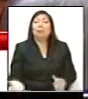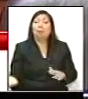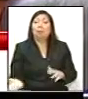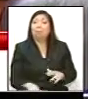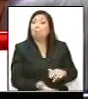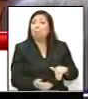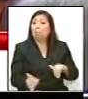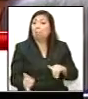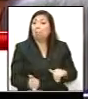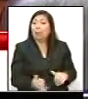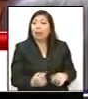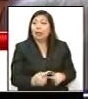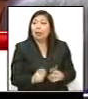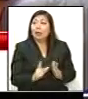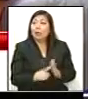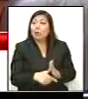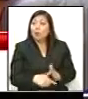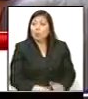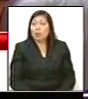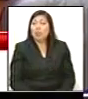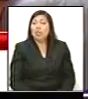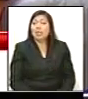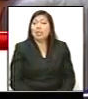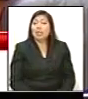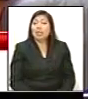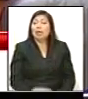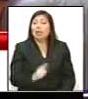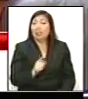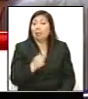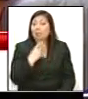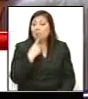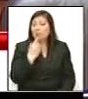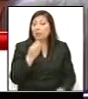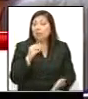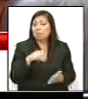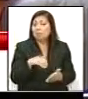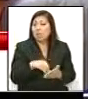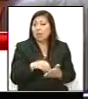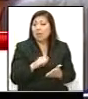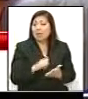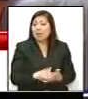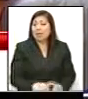archivados, y que luego él lo pudo poner